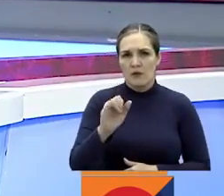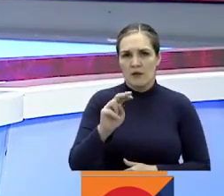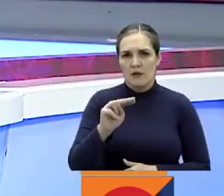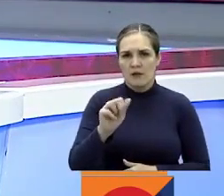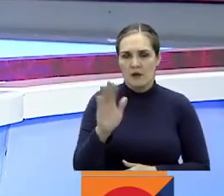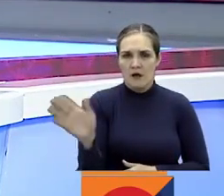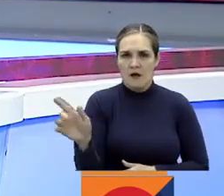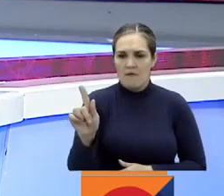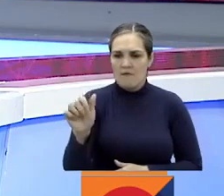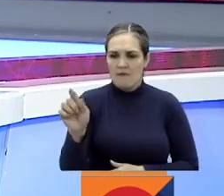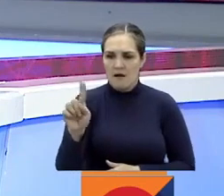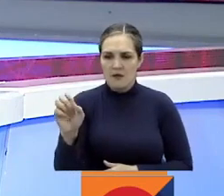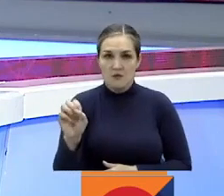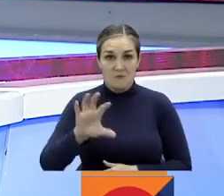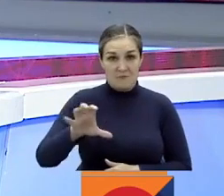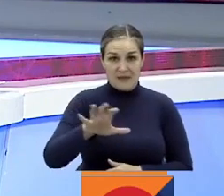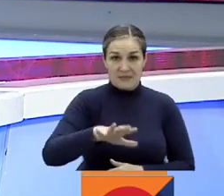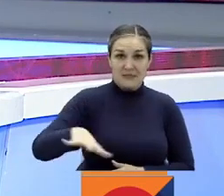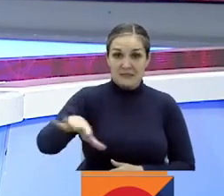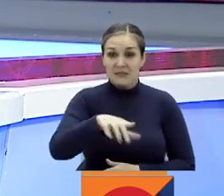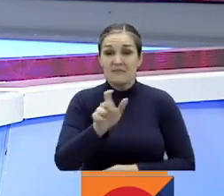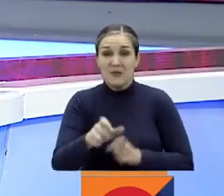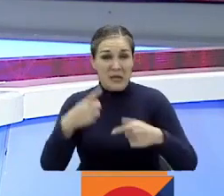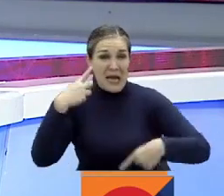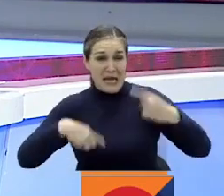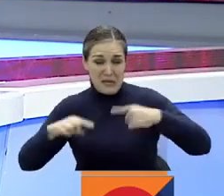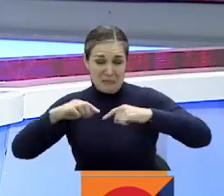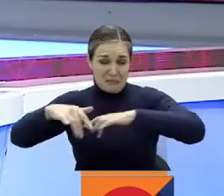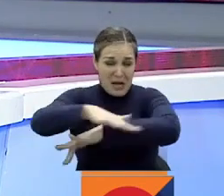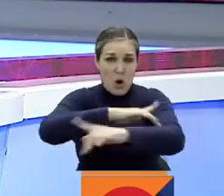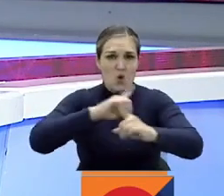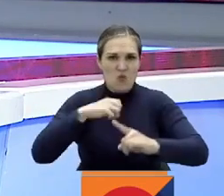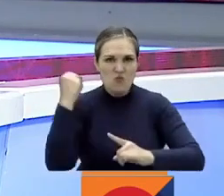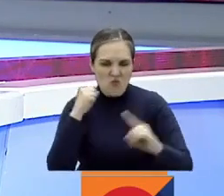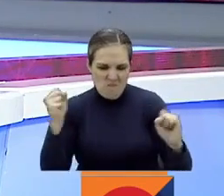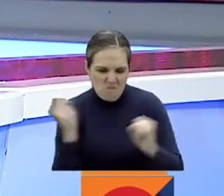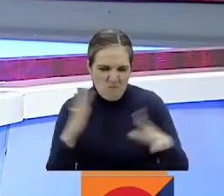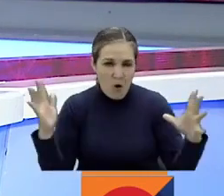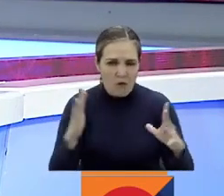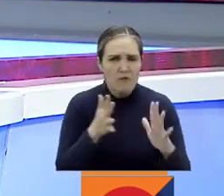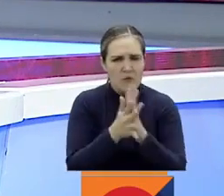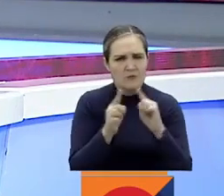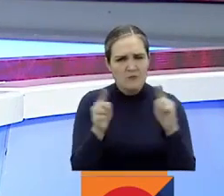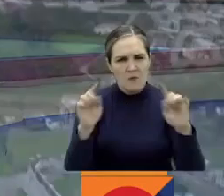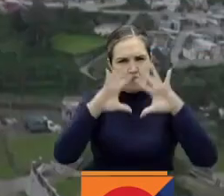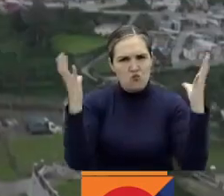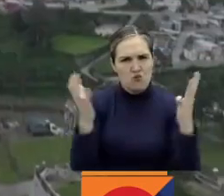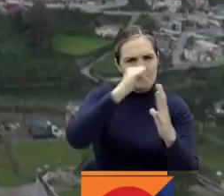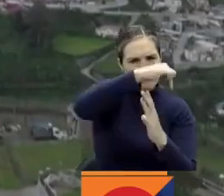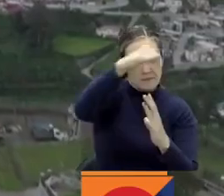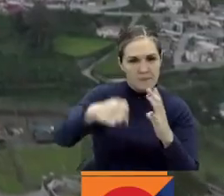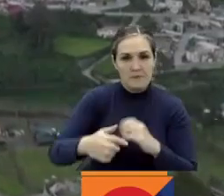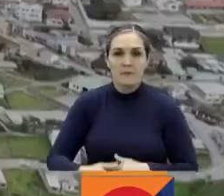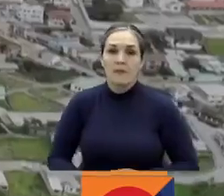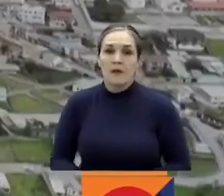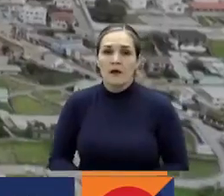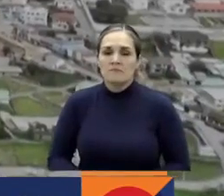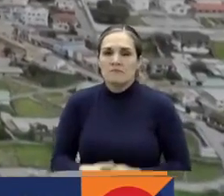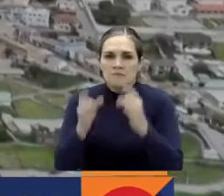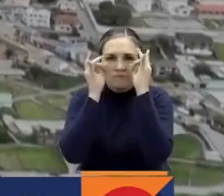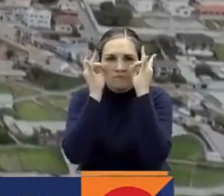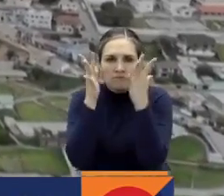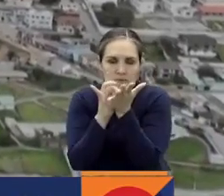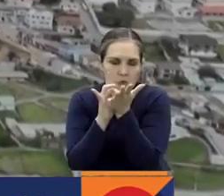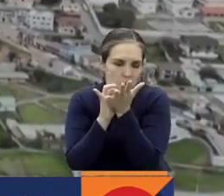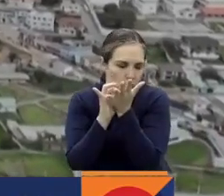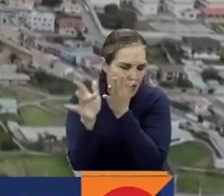número indeterminado de heridos y cuantiosos daños materiales. Más noticias del mundo a continuación. En medio de una de las peores emergencias